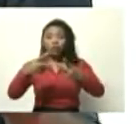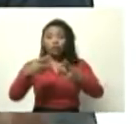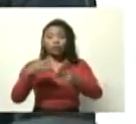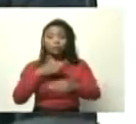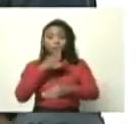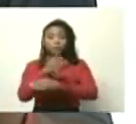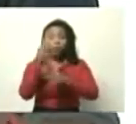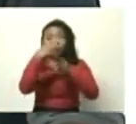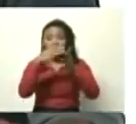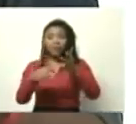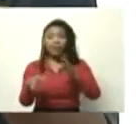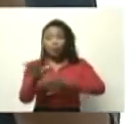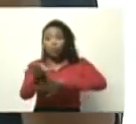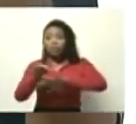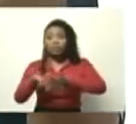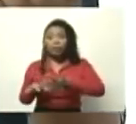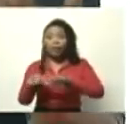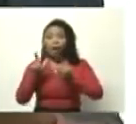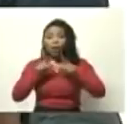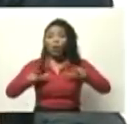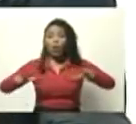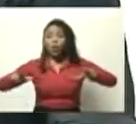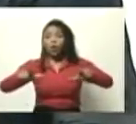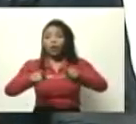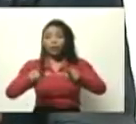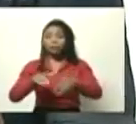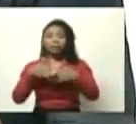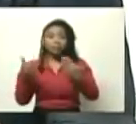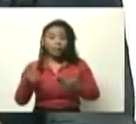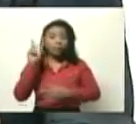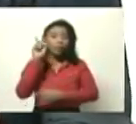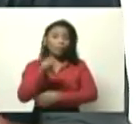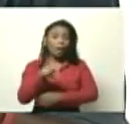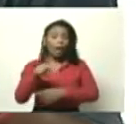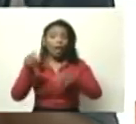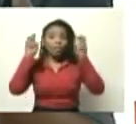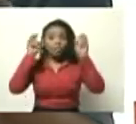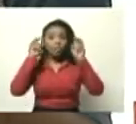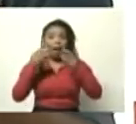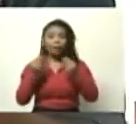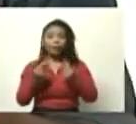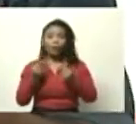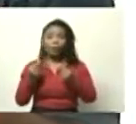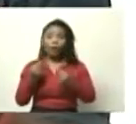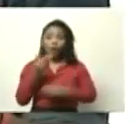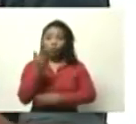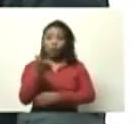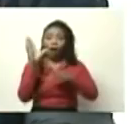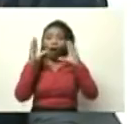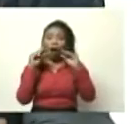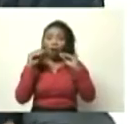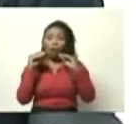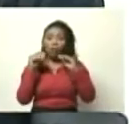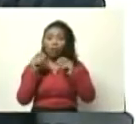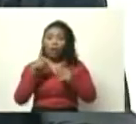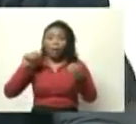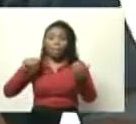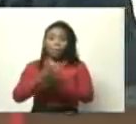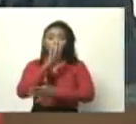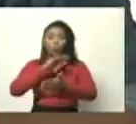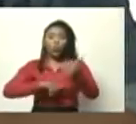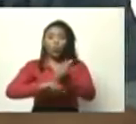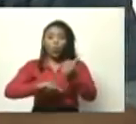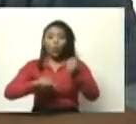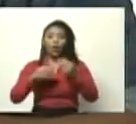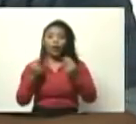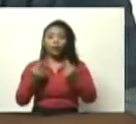materia municipal, local? Y también en materia económica, usted habla del despegue económico que hemos